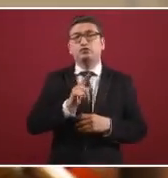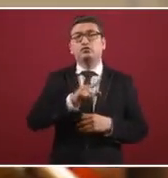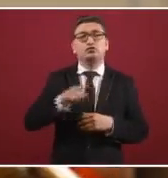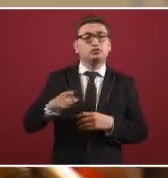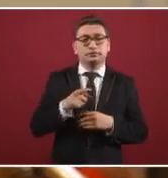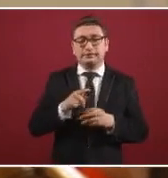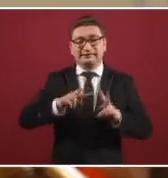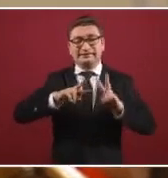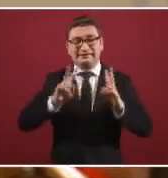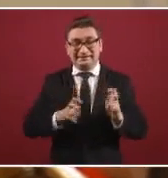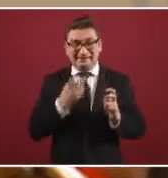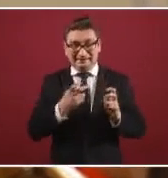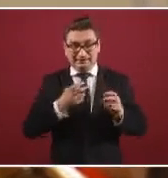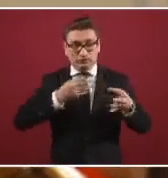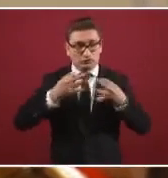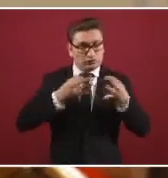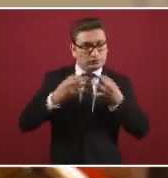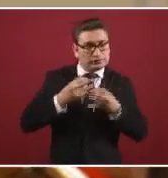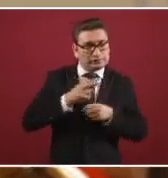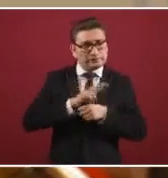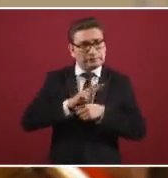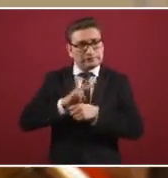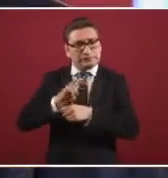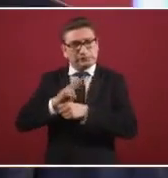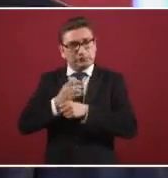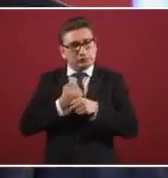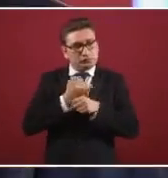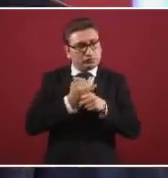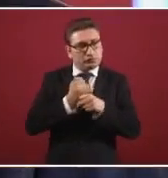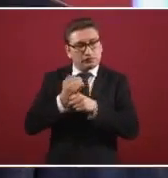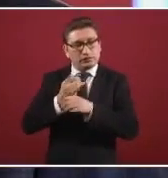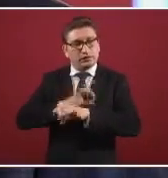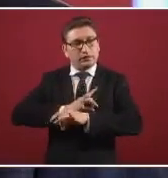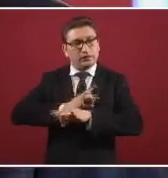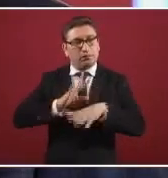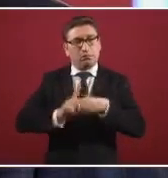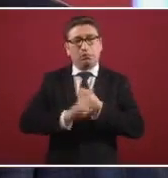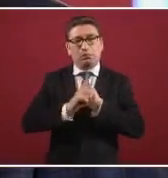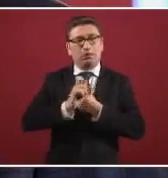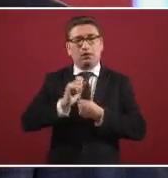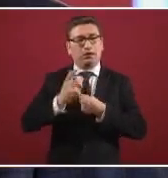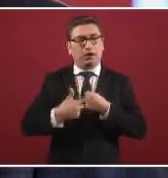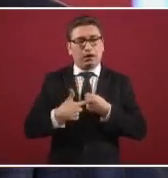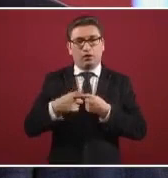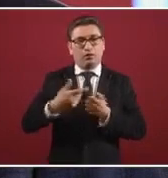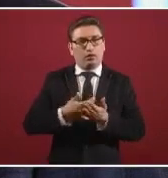siguiendo el tema y si existe algún plan de contingencia,